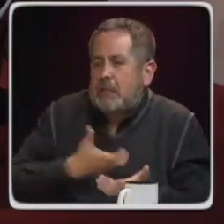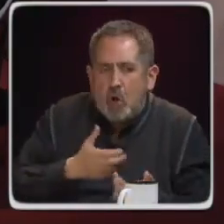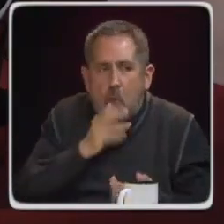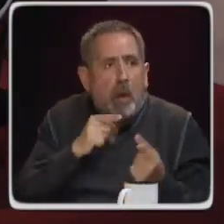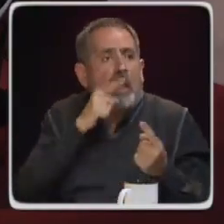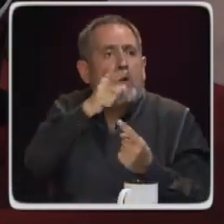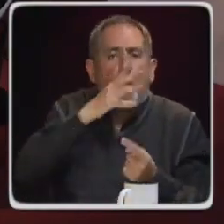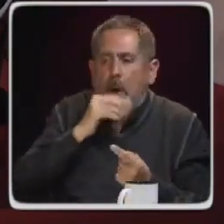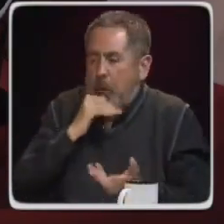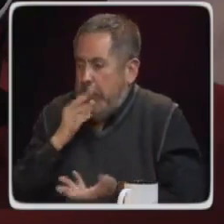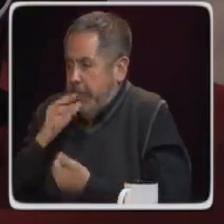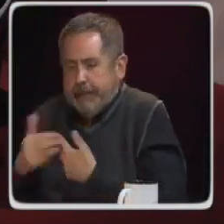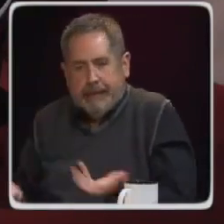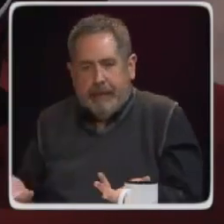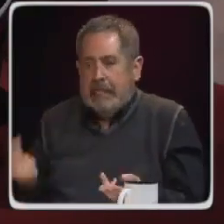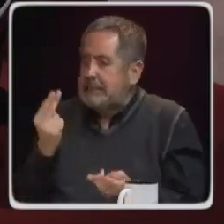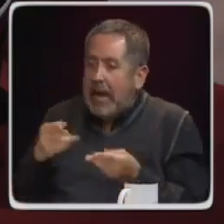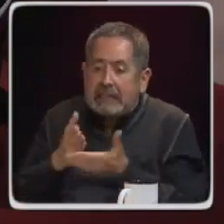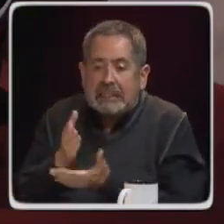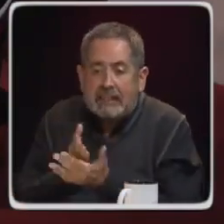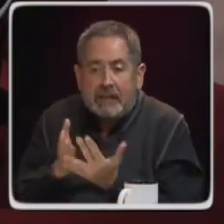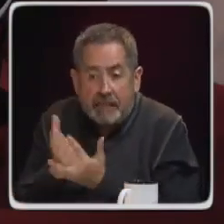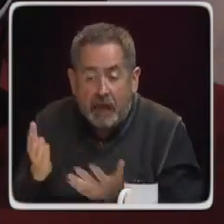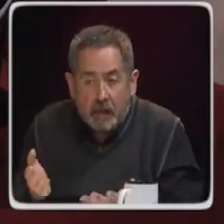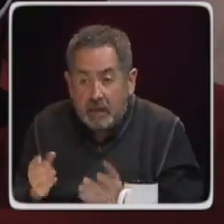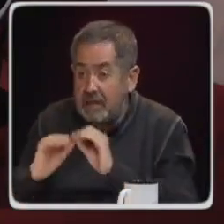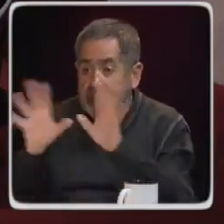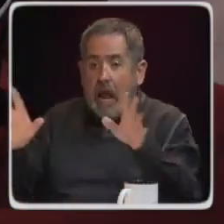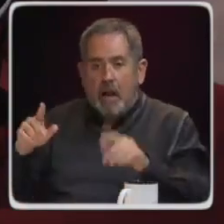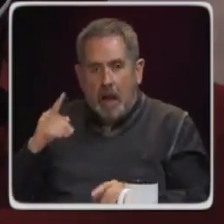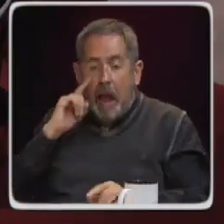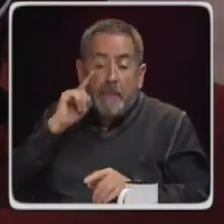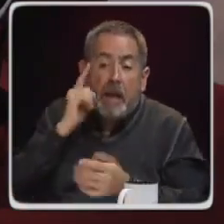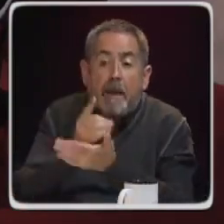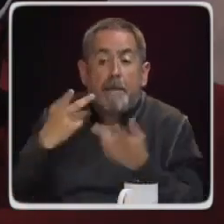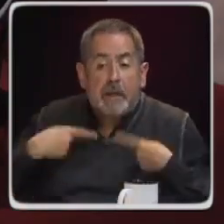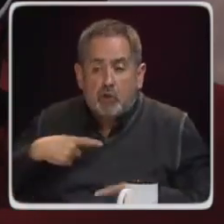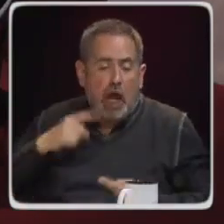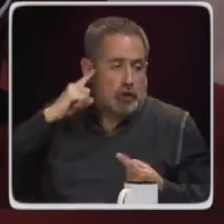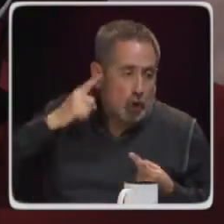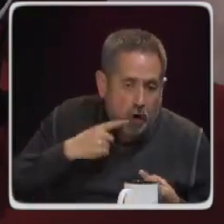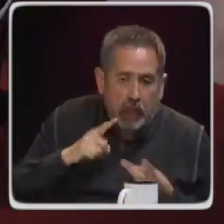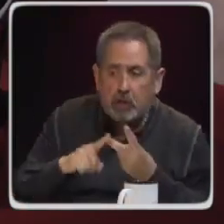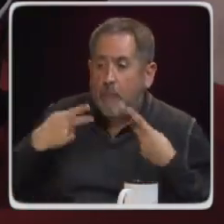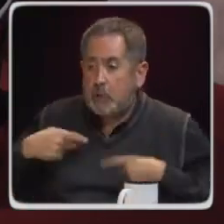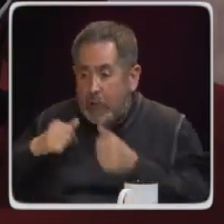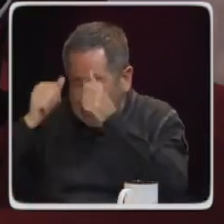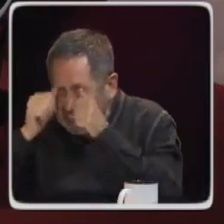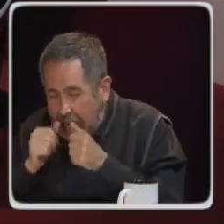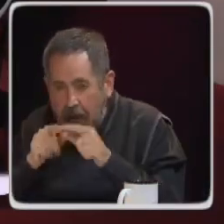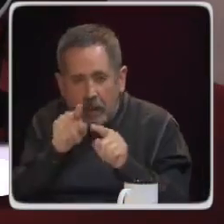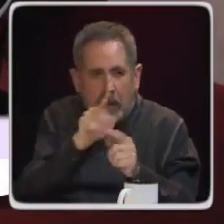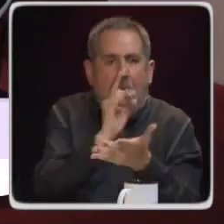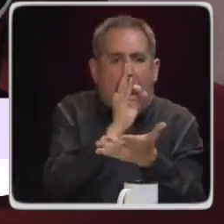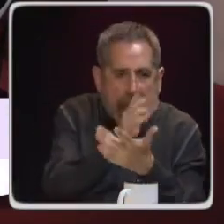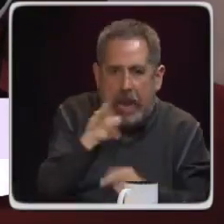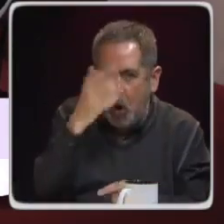SEP tenga una línea donde trabajar para con todos los estados. Es necesario, es indispensable que esté en la